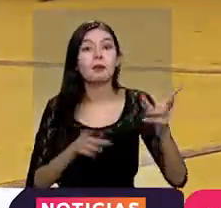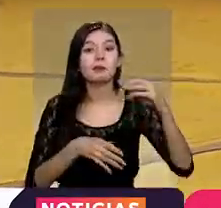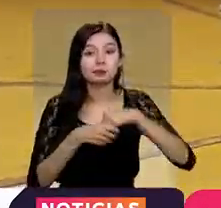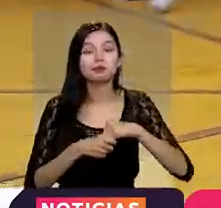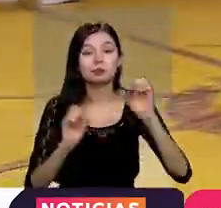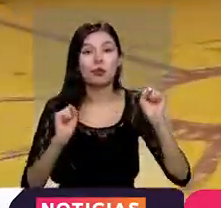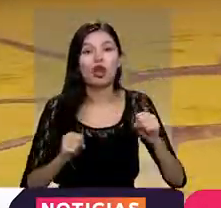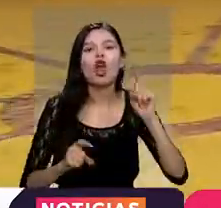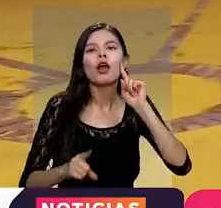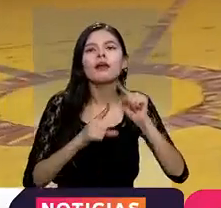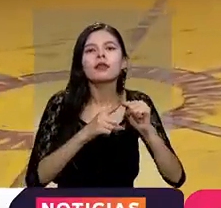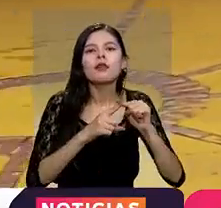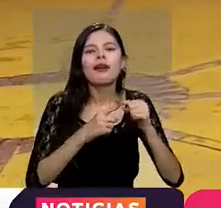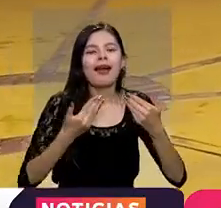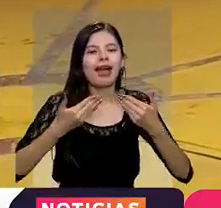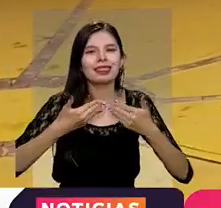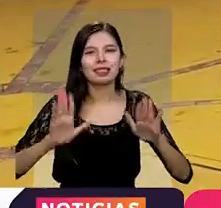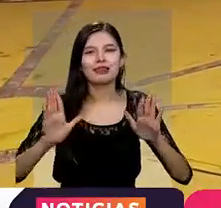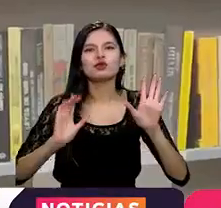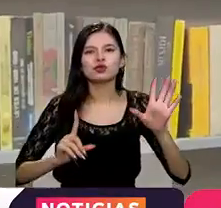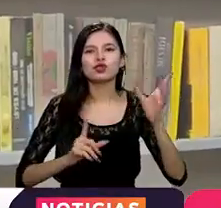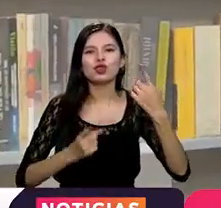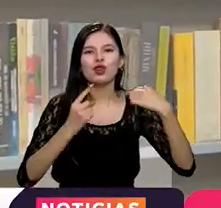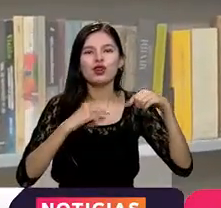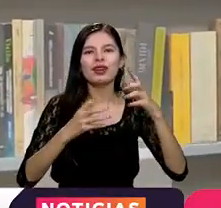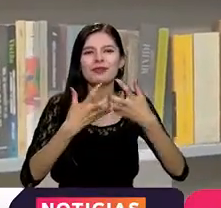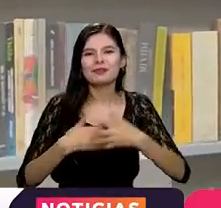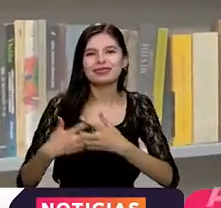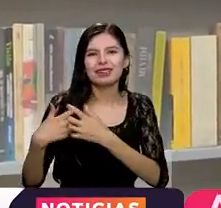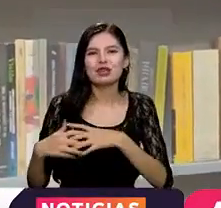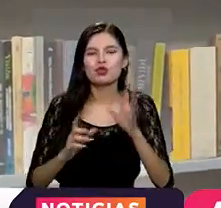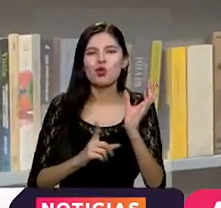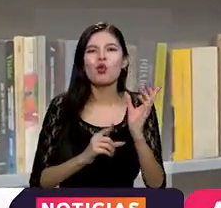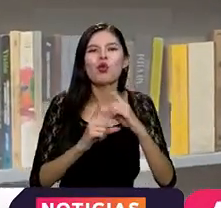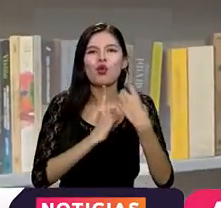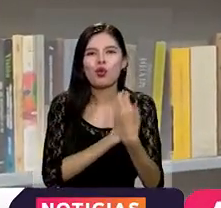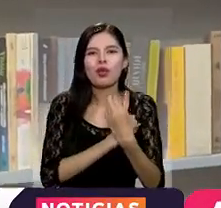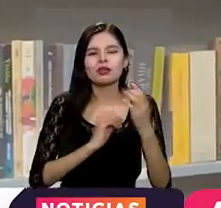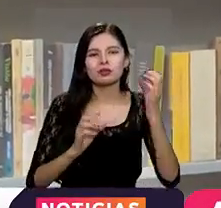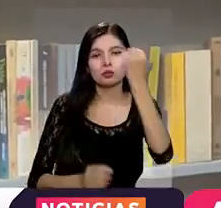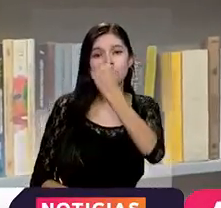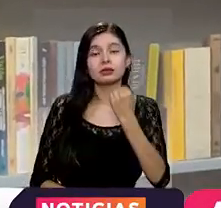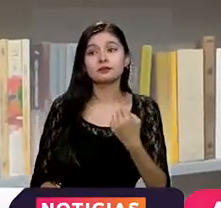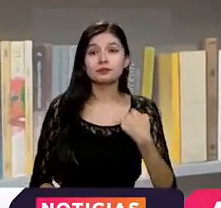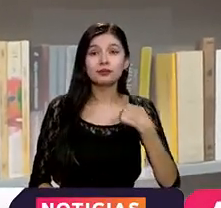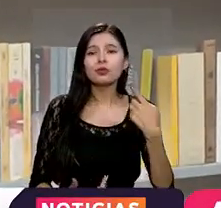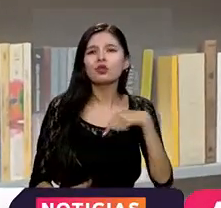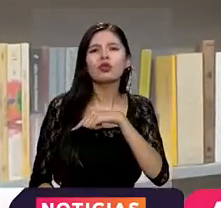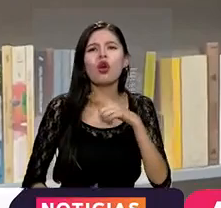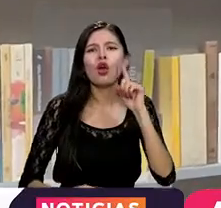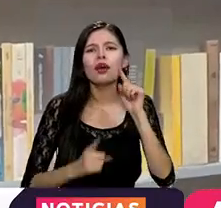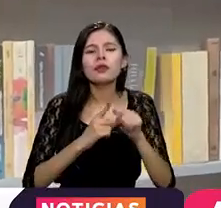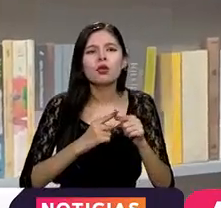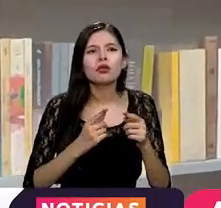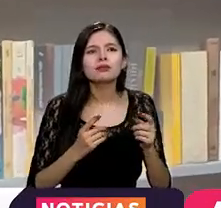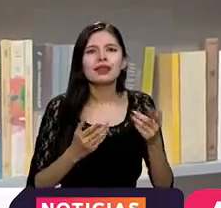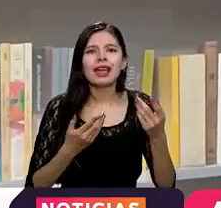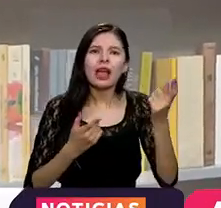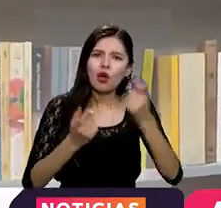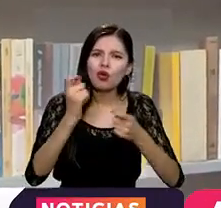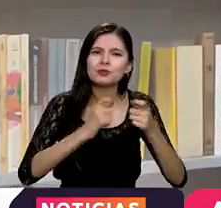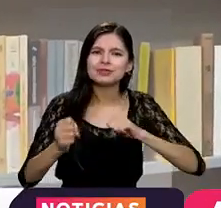apuntando a la reactivación de la industria cultural de Soacha. Parte también de estos estímulos es poder alimentar como esa economía, que la